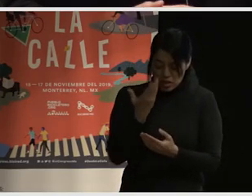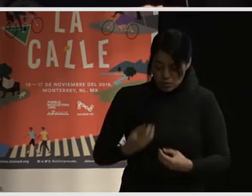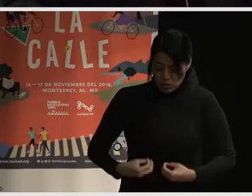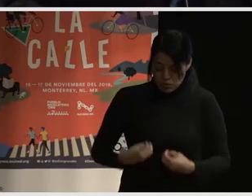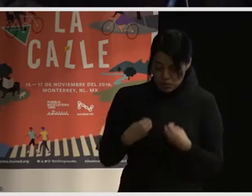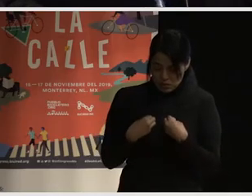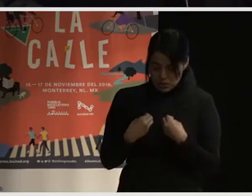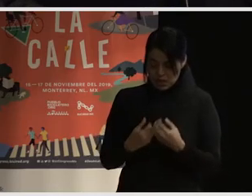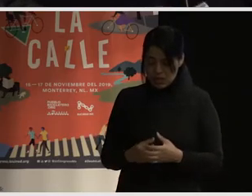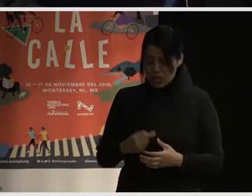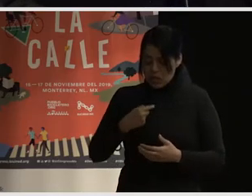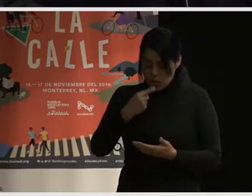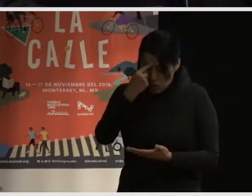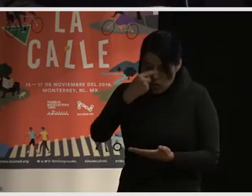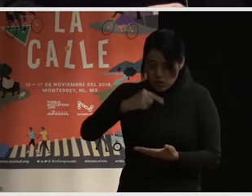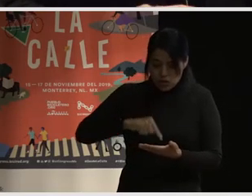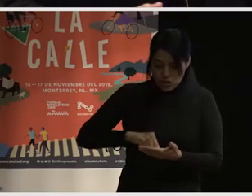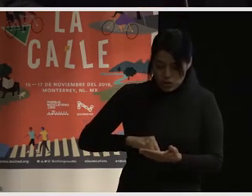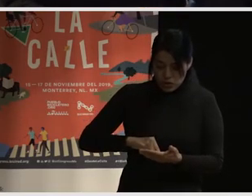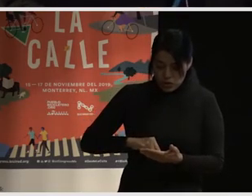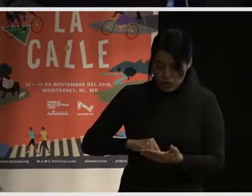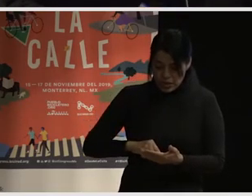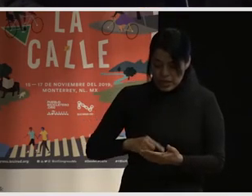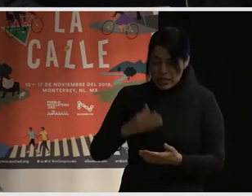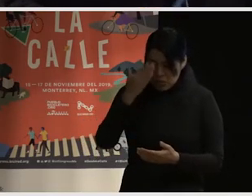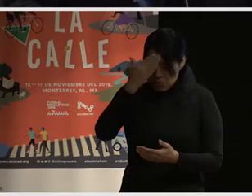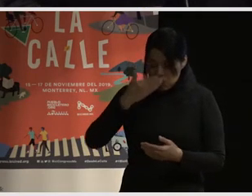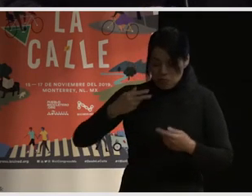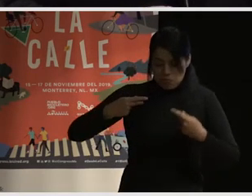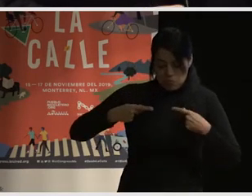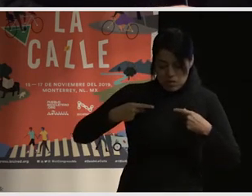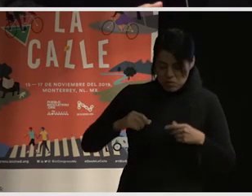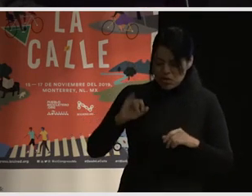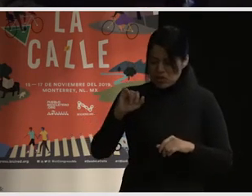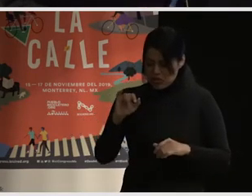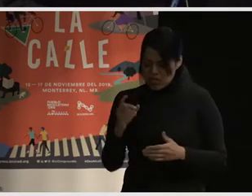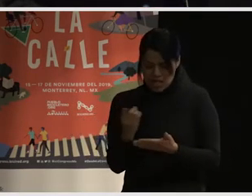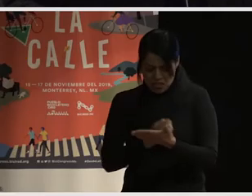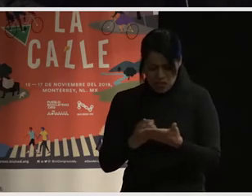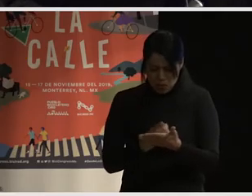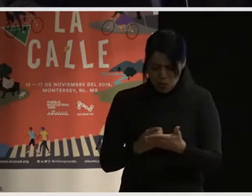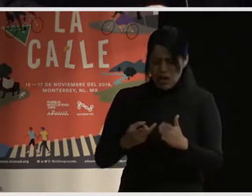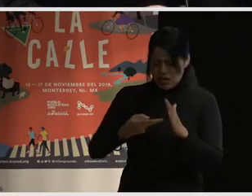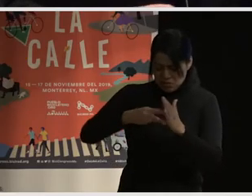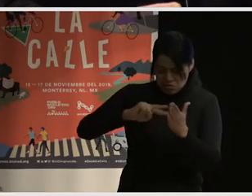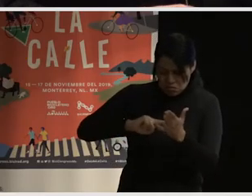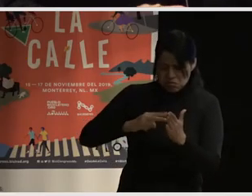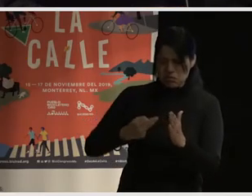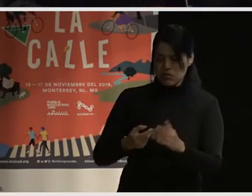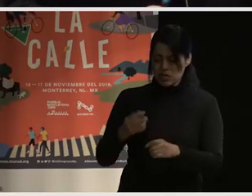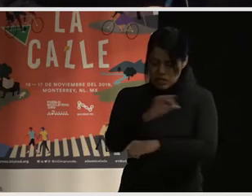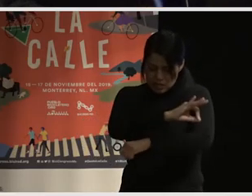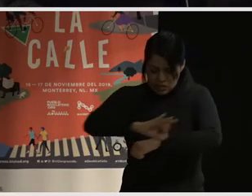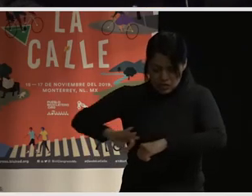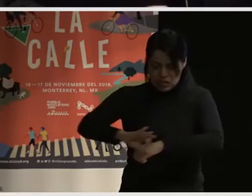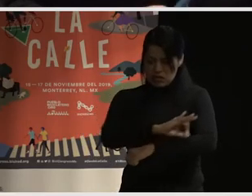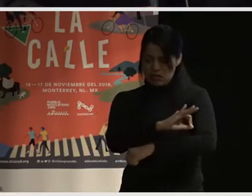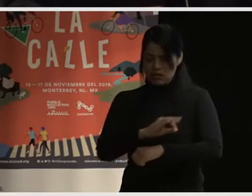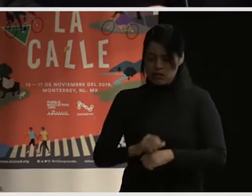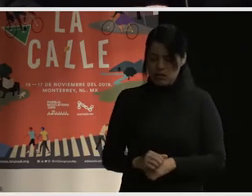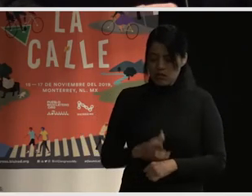entonces yo creo que la capacidad técnica así que sean buenos urbanistas buenos dibujantes buenos arquitectos arquitectos también la perspectiva